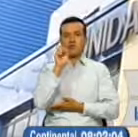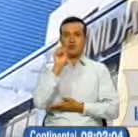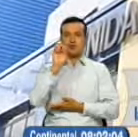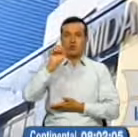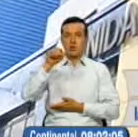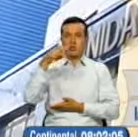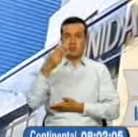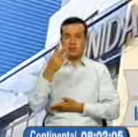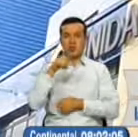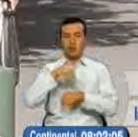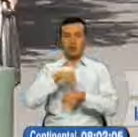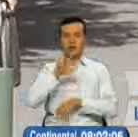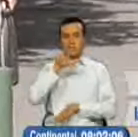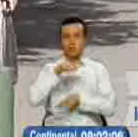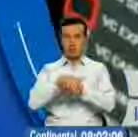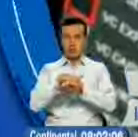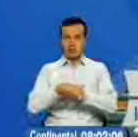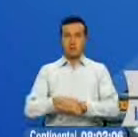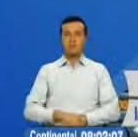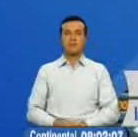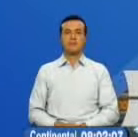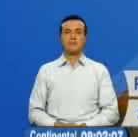Coavisa a las 15 horas.